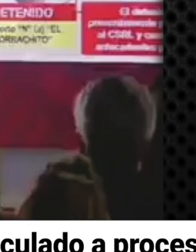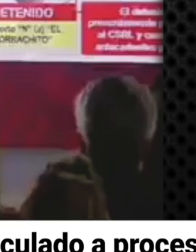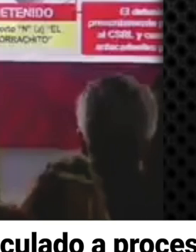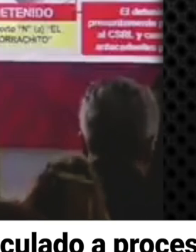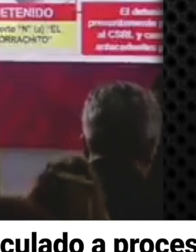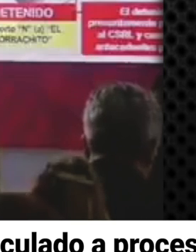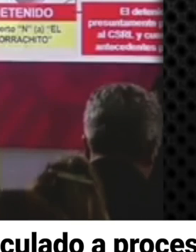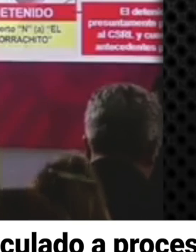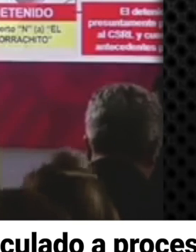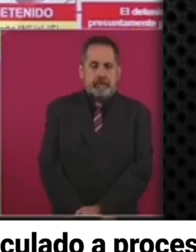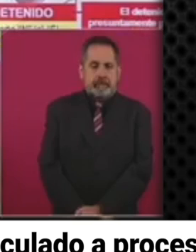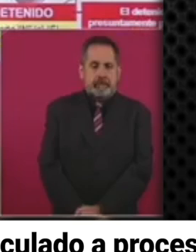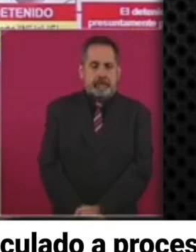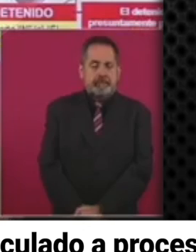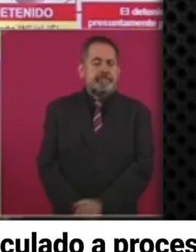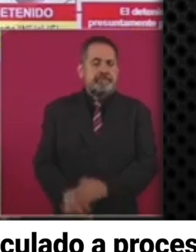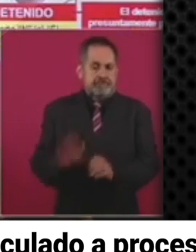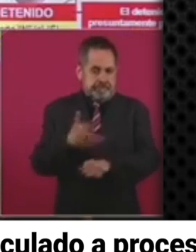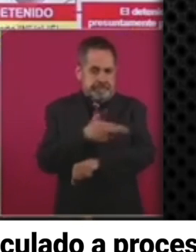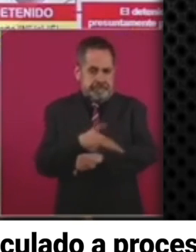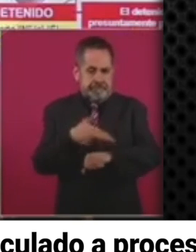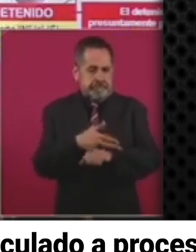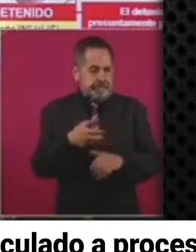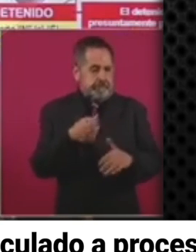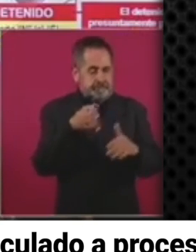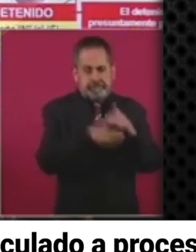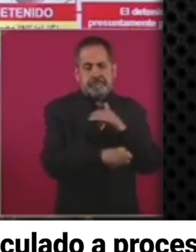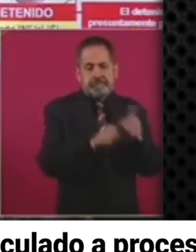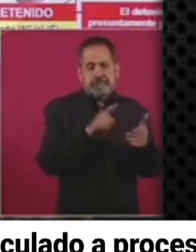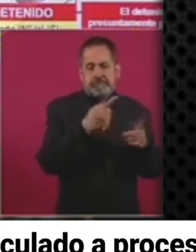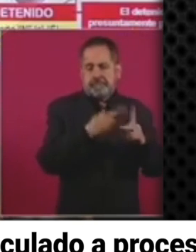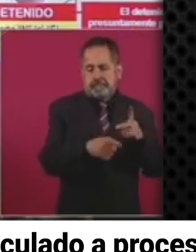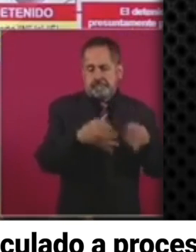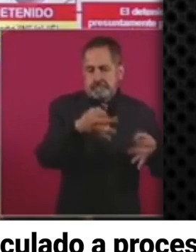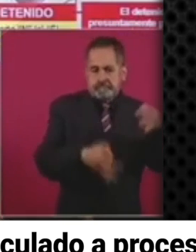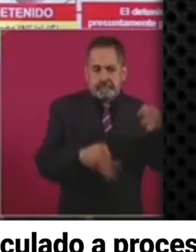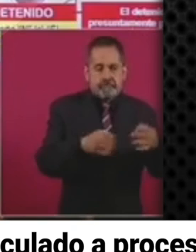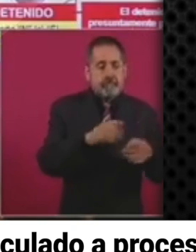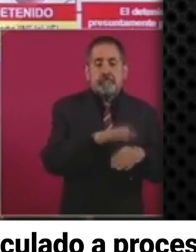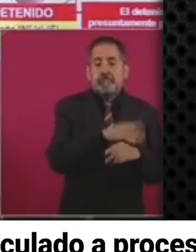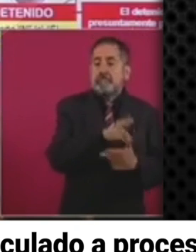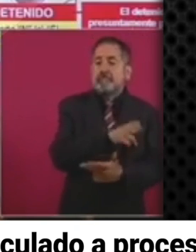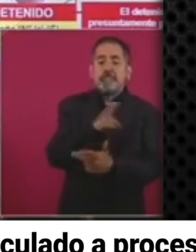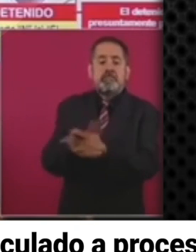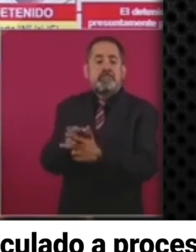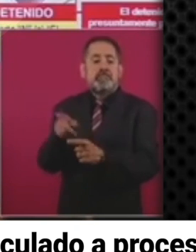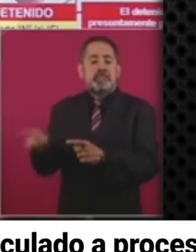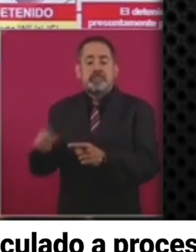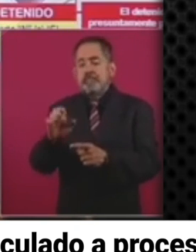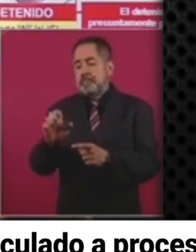a proceso penal por el homicidio de Ernesto Méndez Pérez.